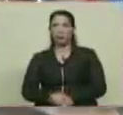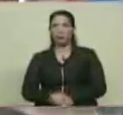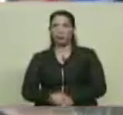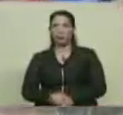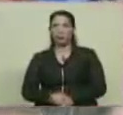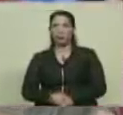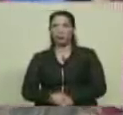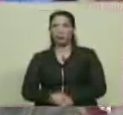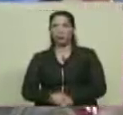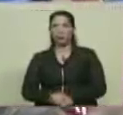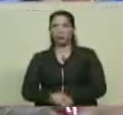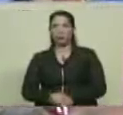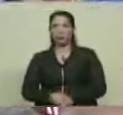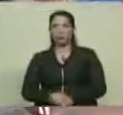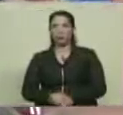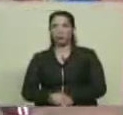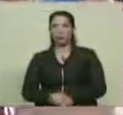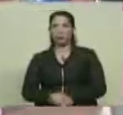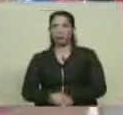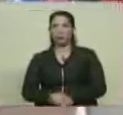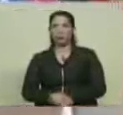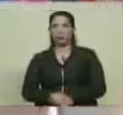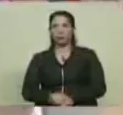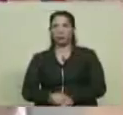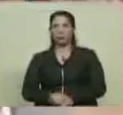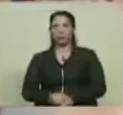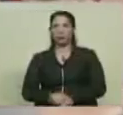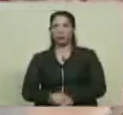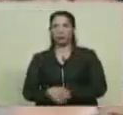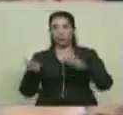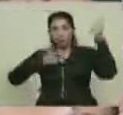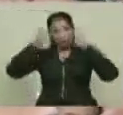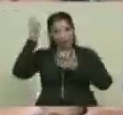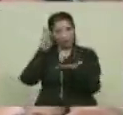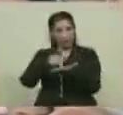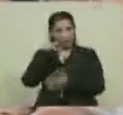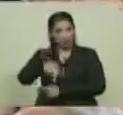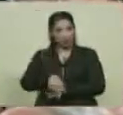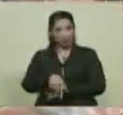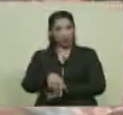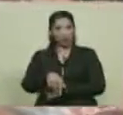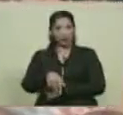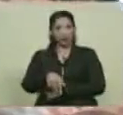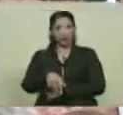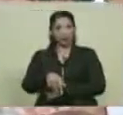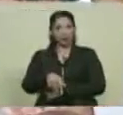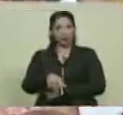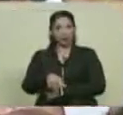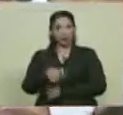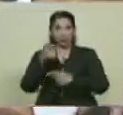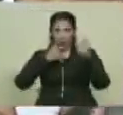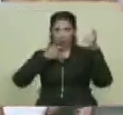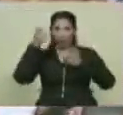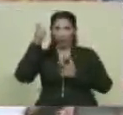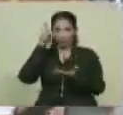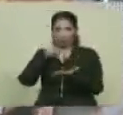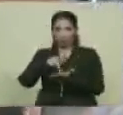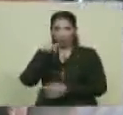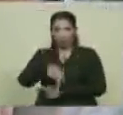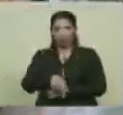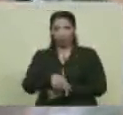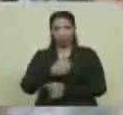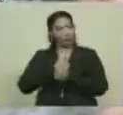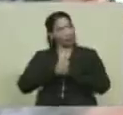vuelvo un poquito más atrás, Chávez llegó aquí, el comandante, nuestro comandante Chávez, nuestro